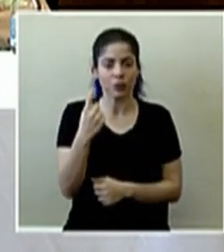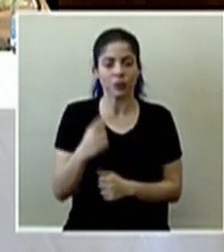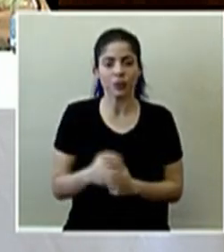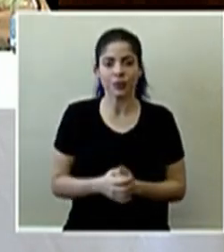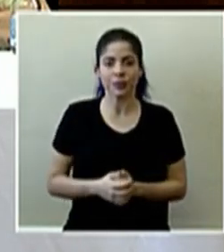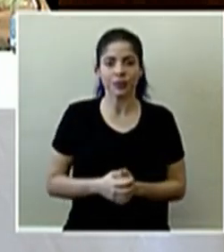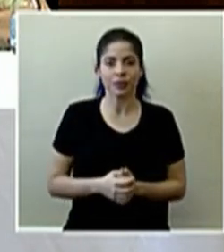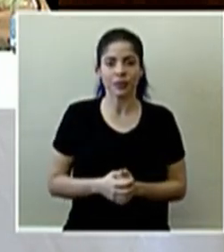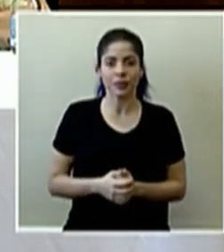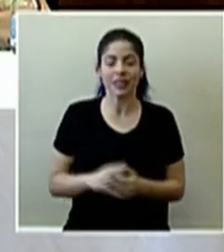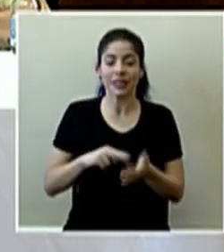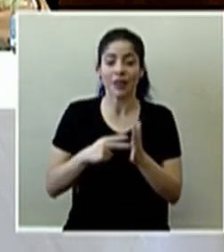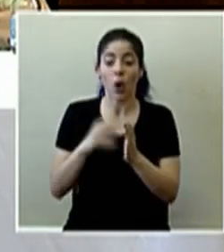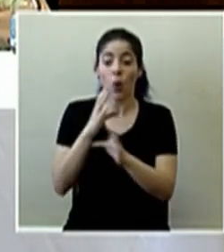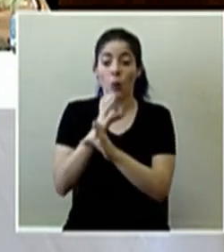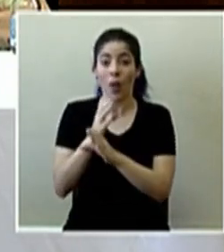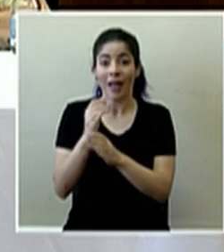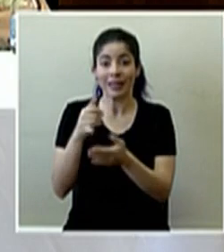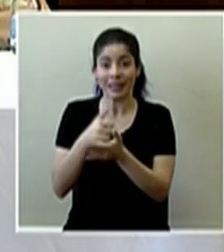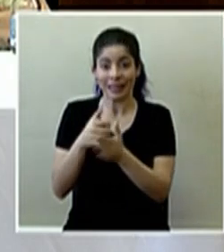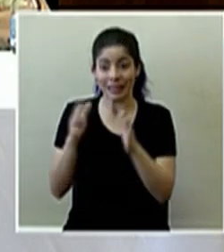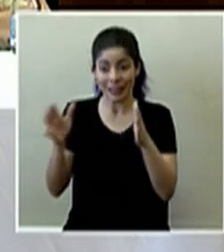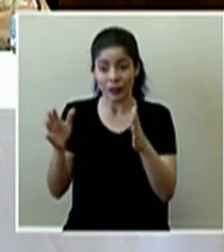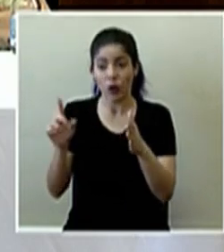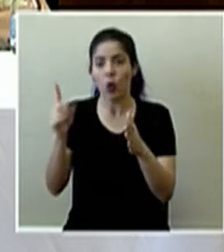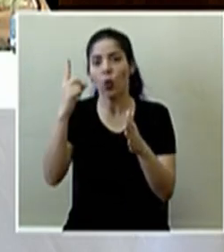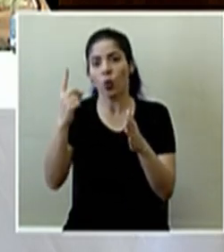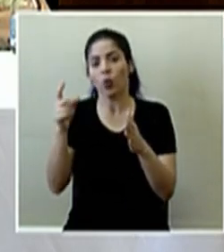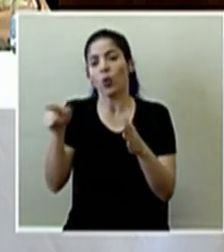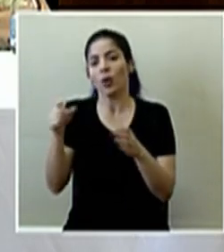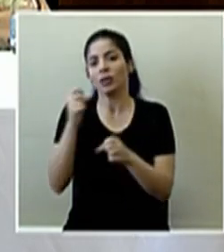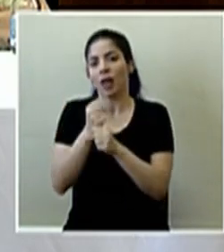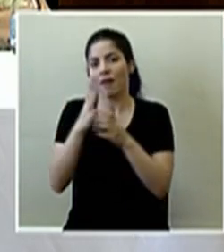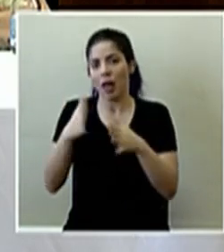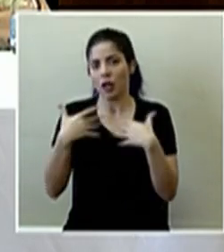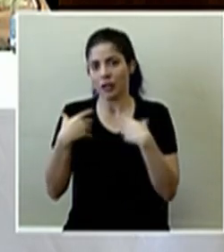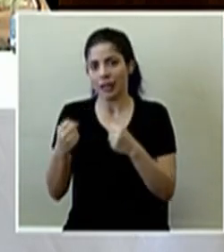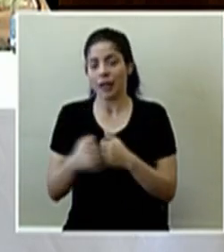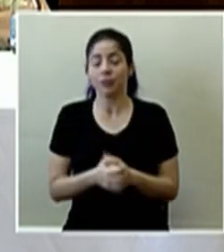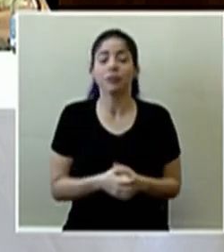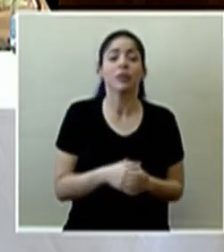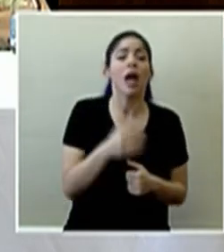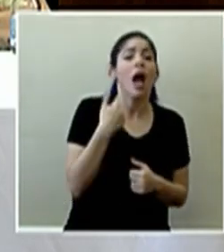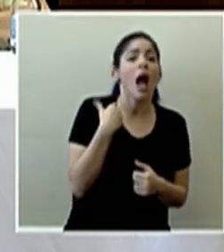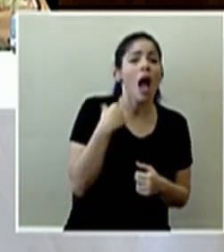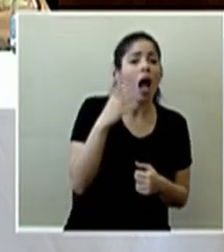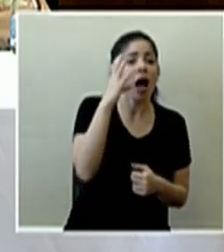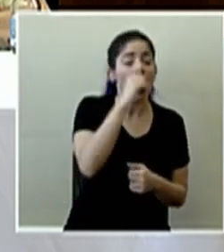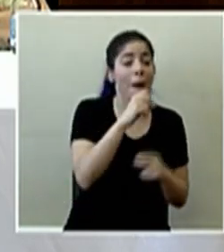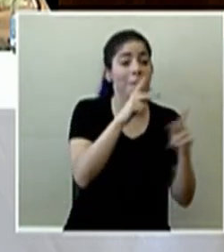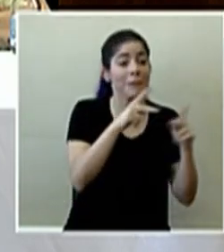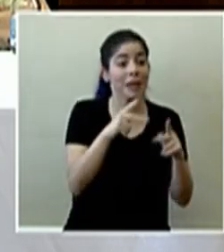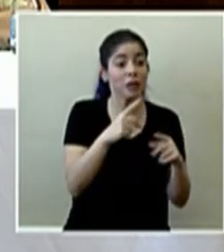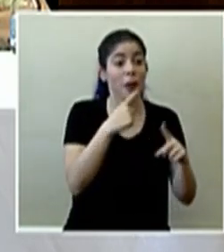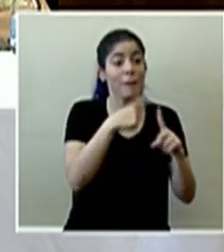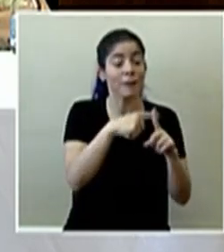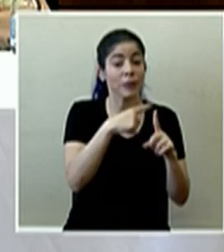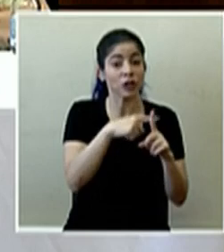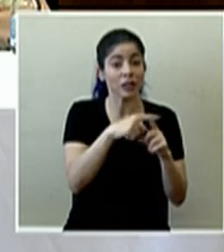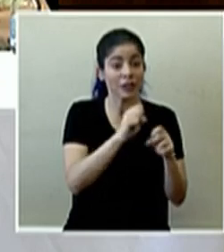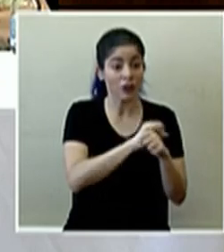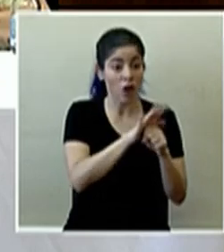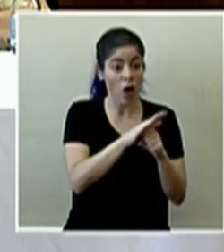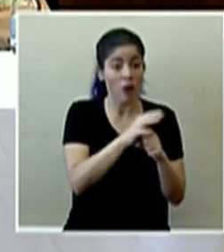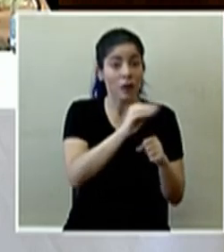Seguimos con las mismas consultas. ¿Hay evidencia de si el personal de salud que ha dado positivo ha contagiado a población civil?